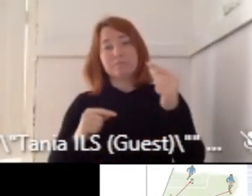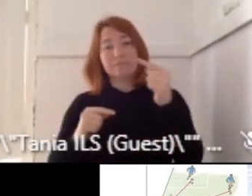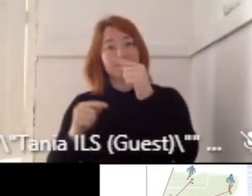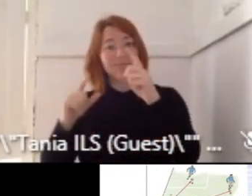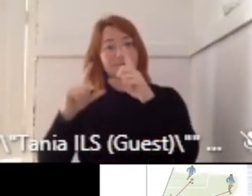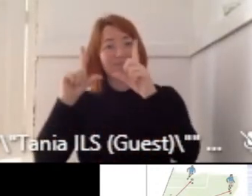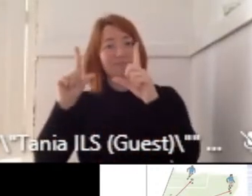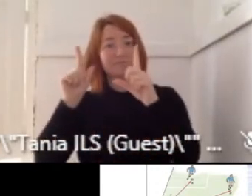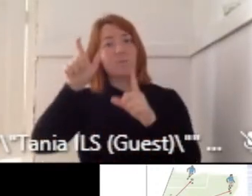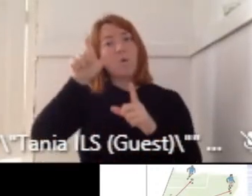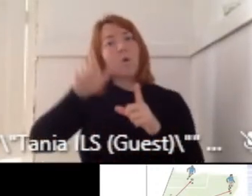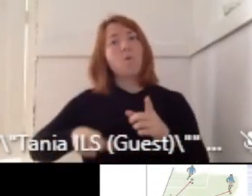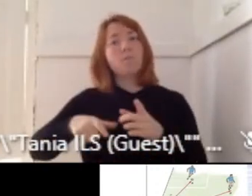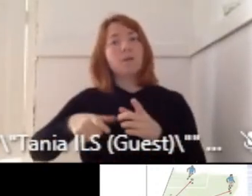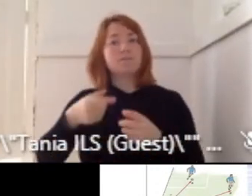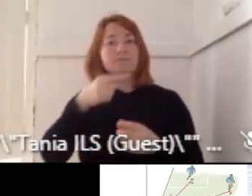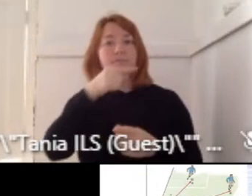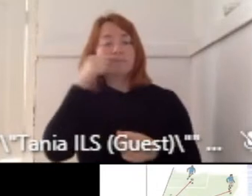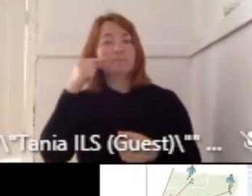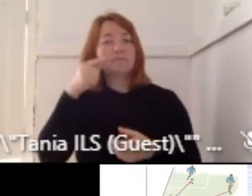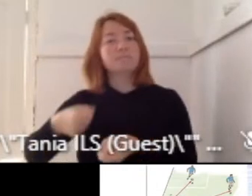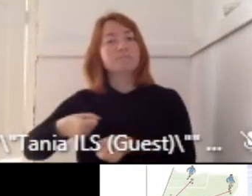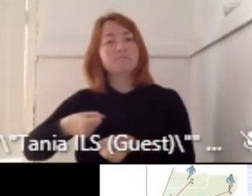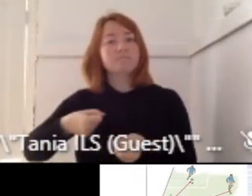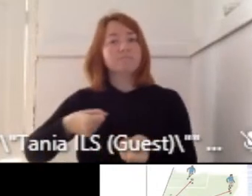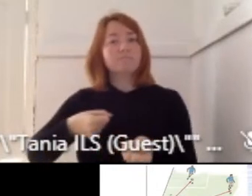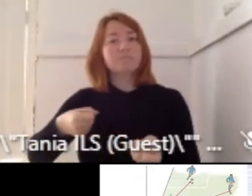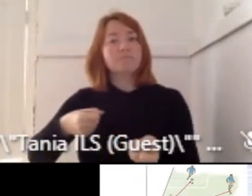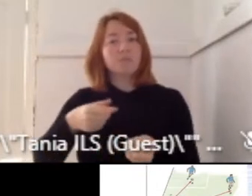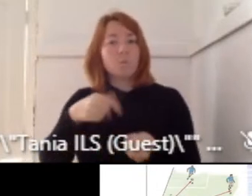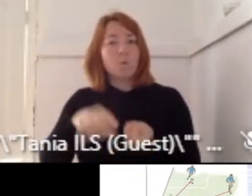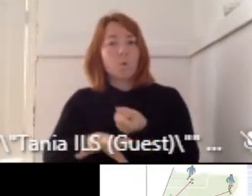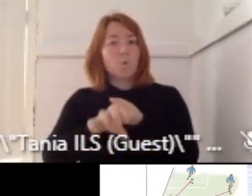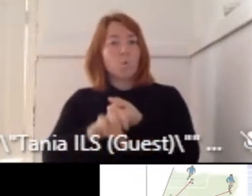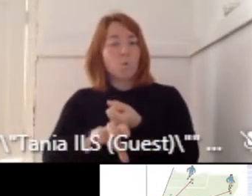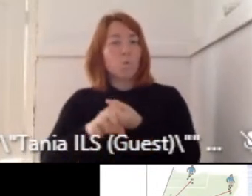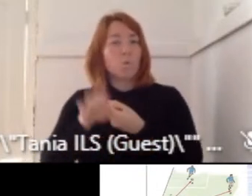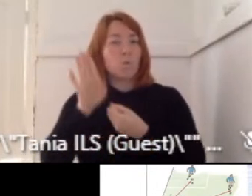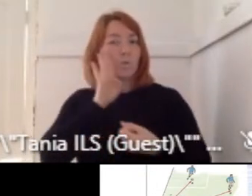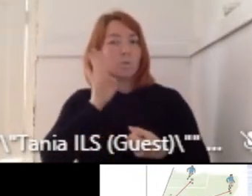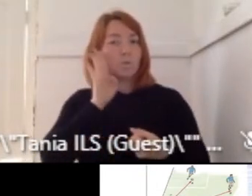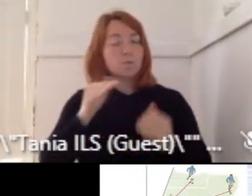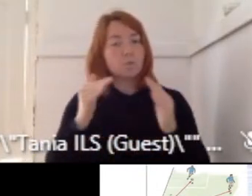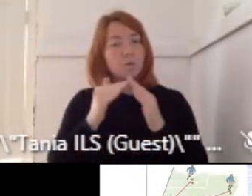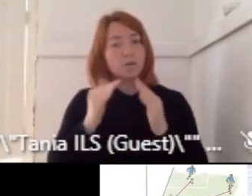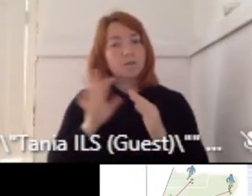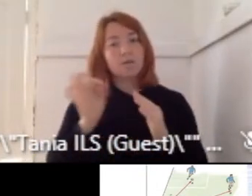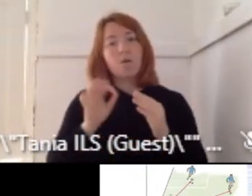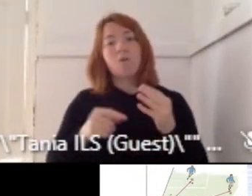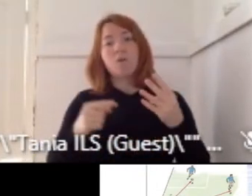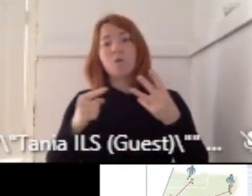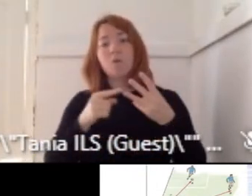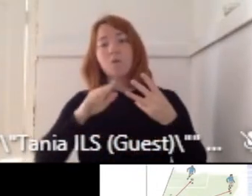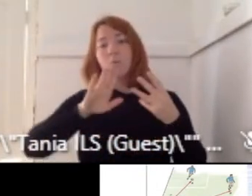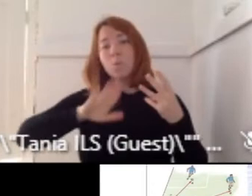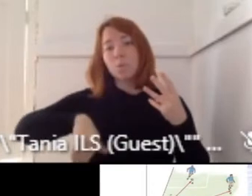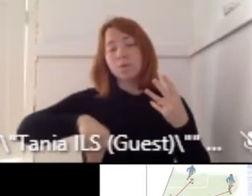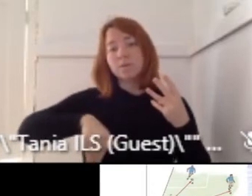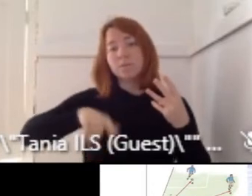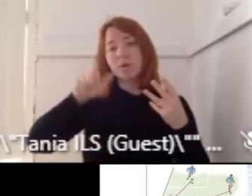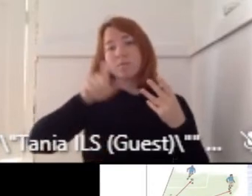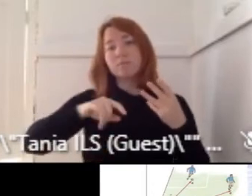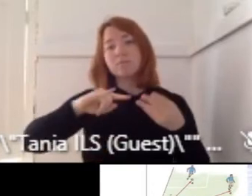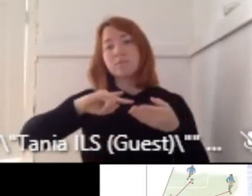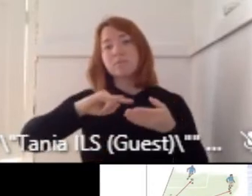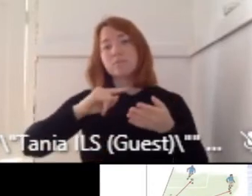hogar y nos mandan calcular el trabajo, y esto me parece muy interesante. O también este de Mecánica vectorial para ingenieros, Brian Johnston,